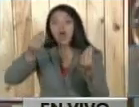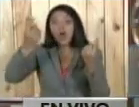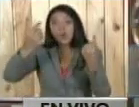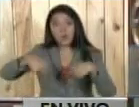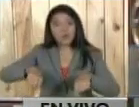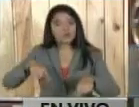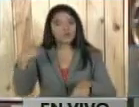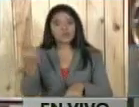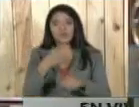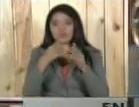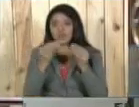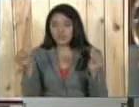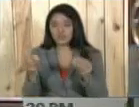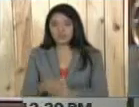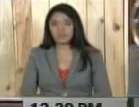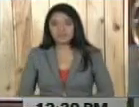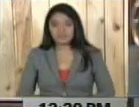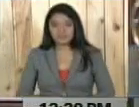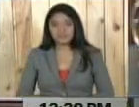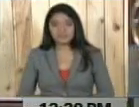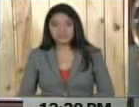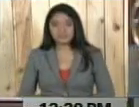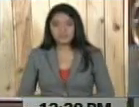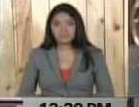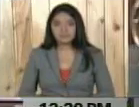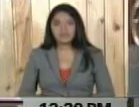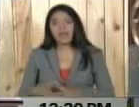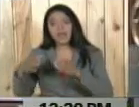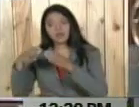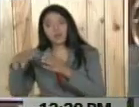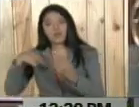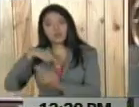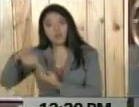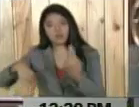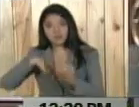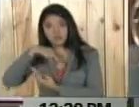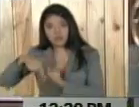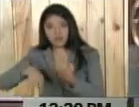partes, por las fuerzas revolucionarias